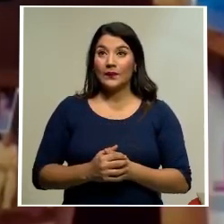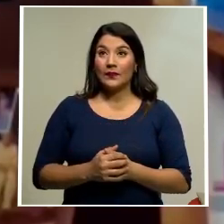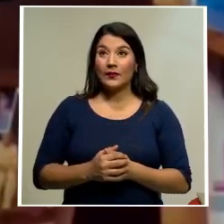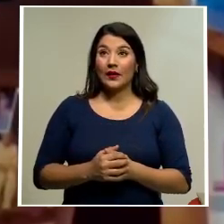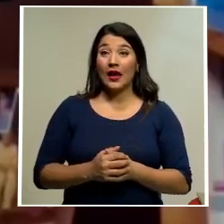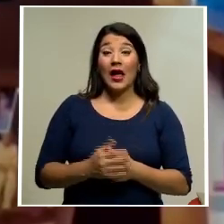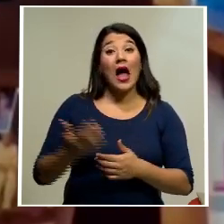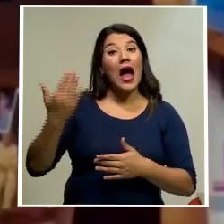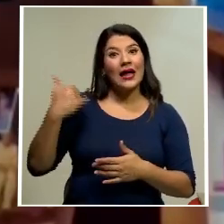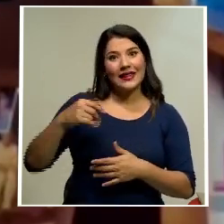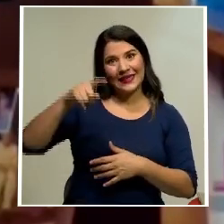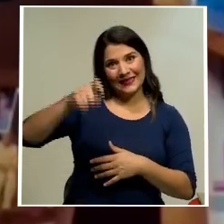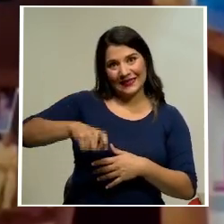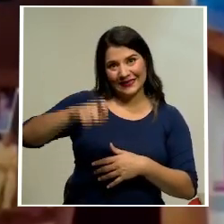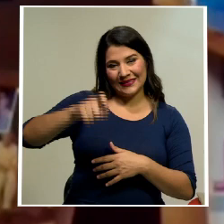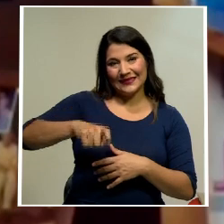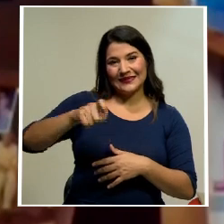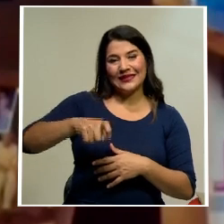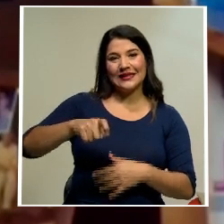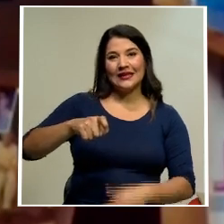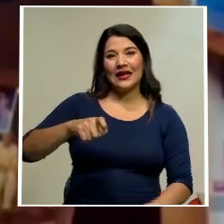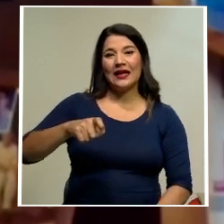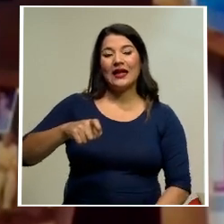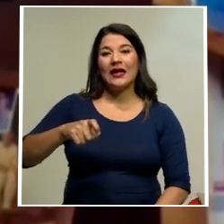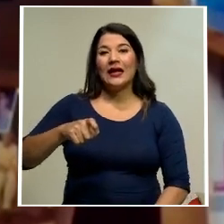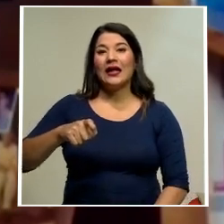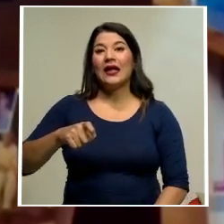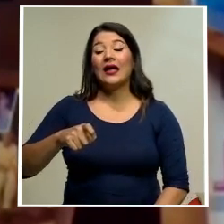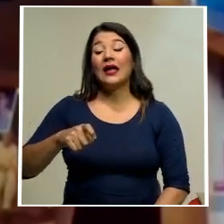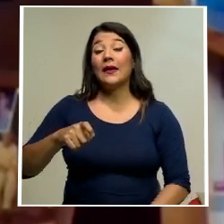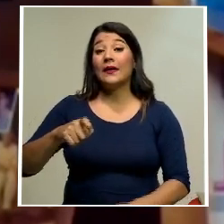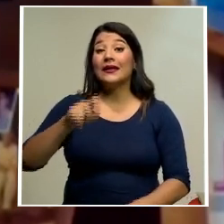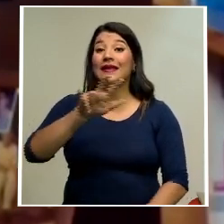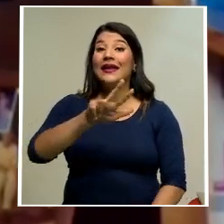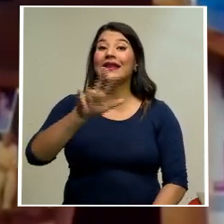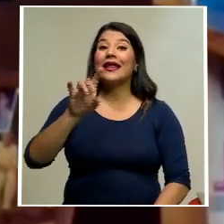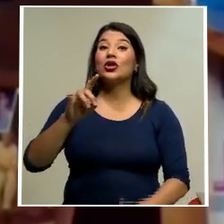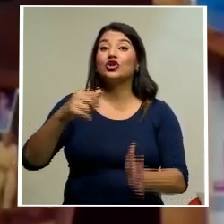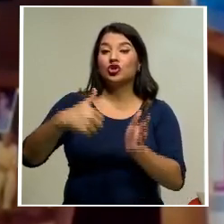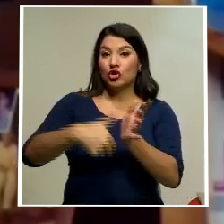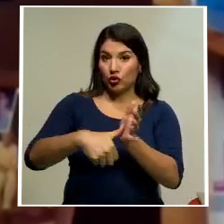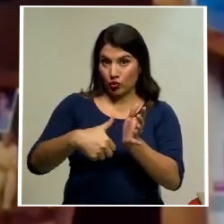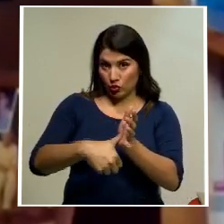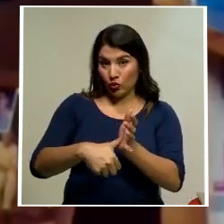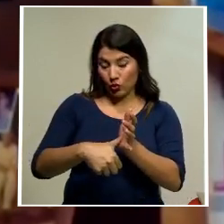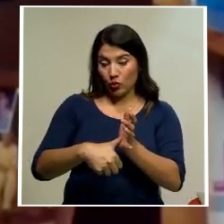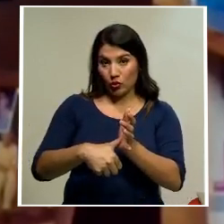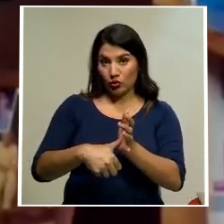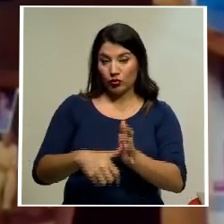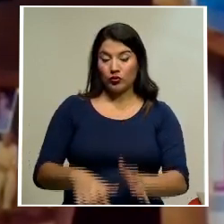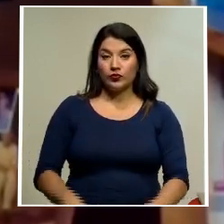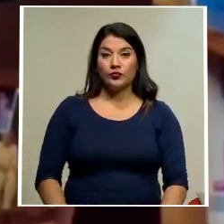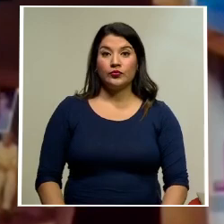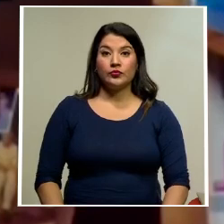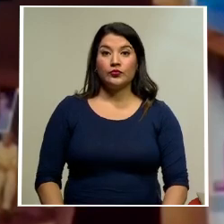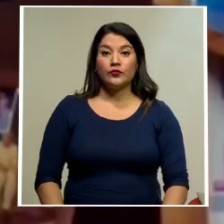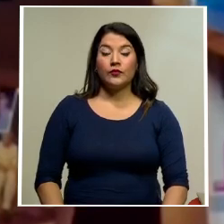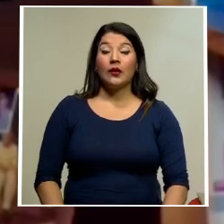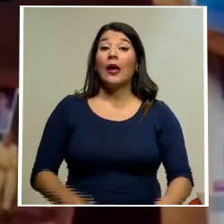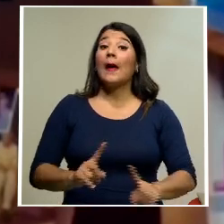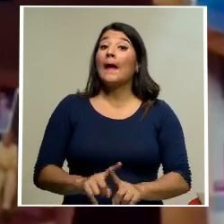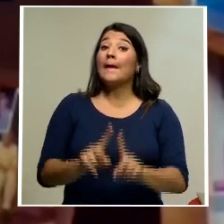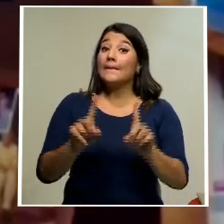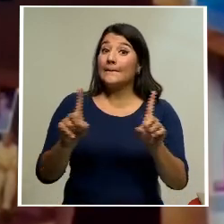se requería, de acuerdo al 167 de la Constitución, una votación calificada de no menos de 38 diputados.